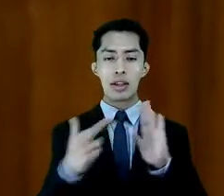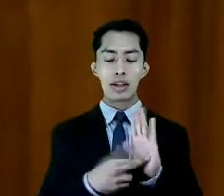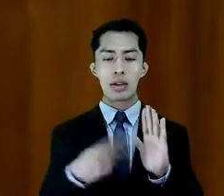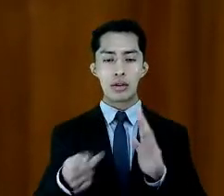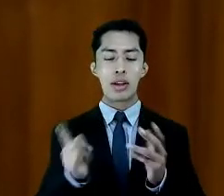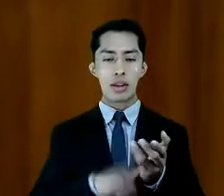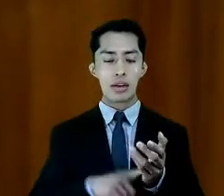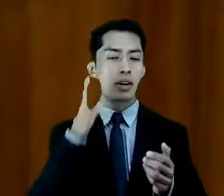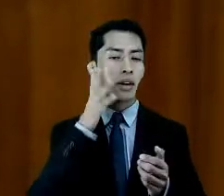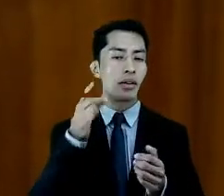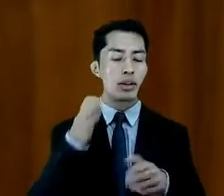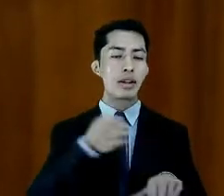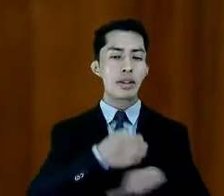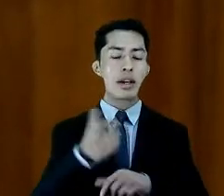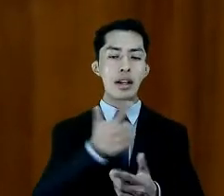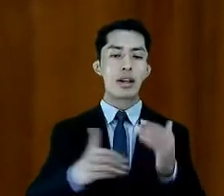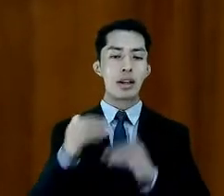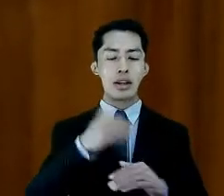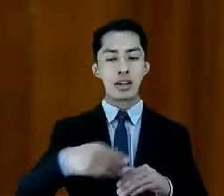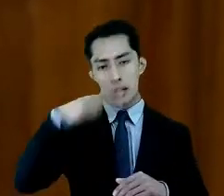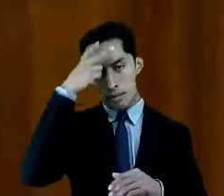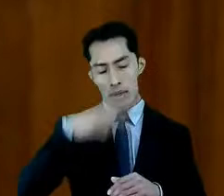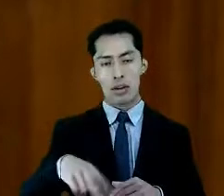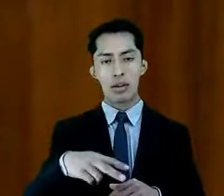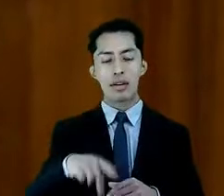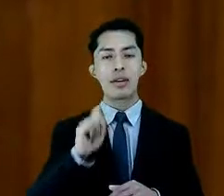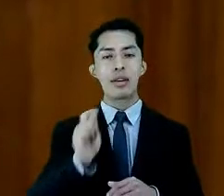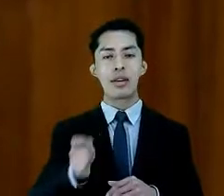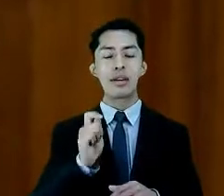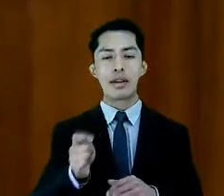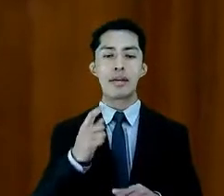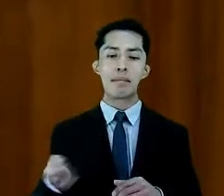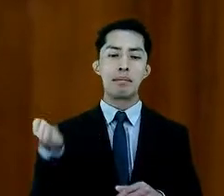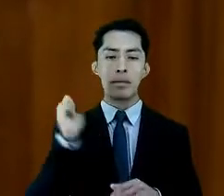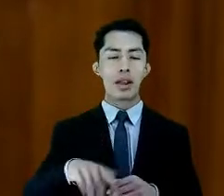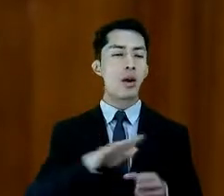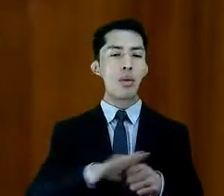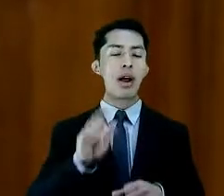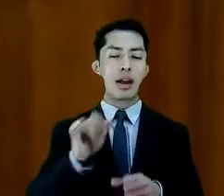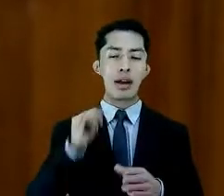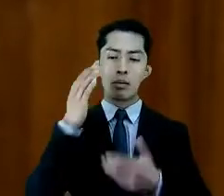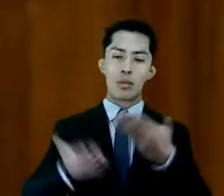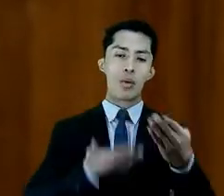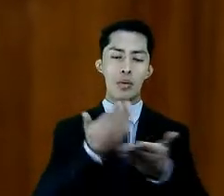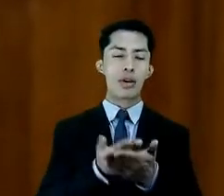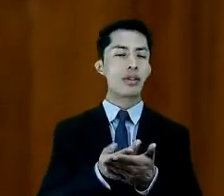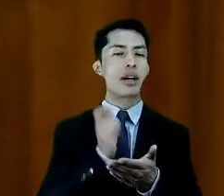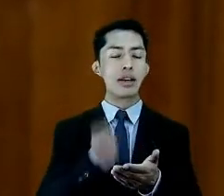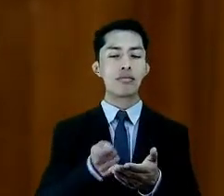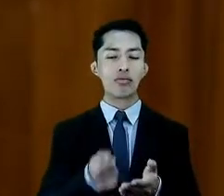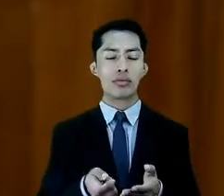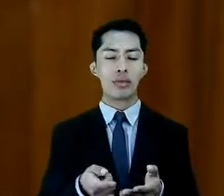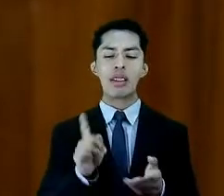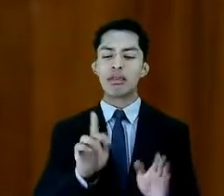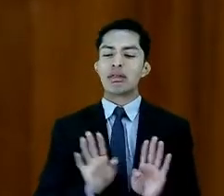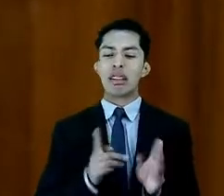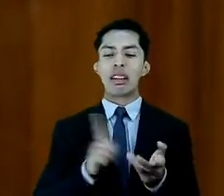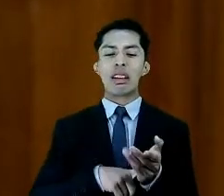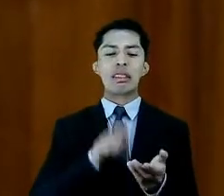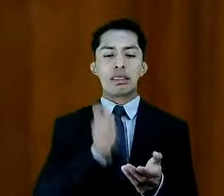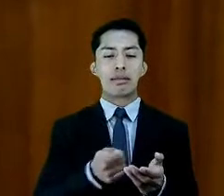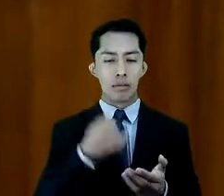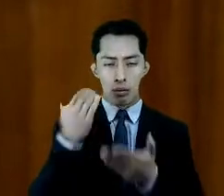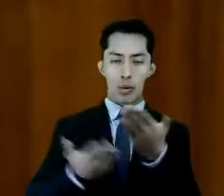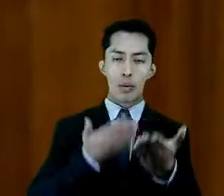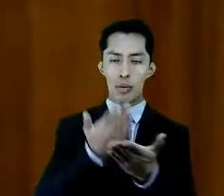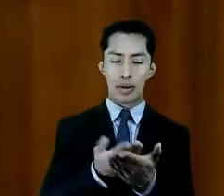Poder Legislativo del Estado Libre y Soberano de México, emitir el siguiente dictamen. Antecedentes.